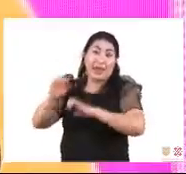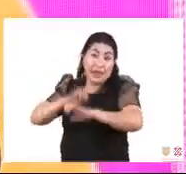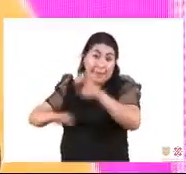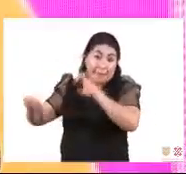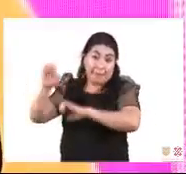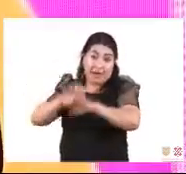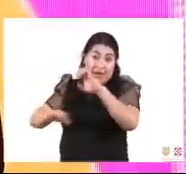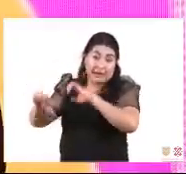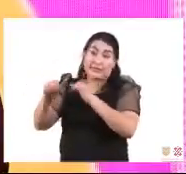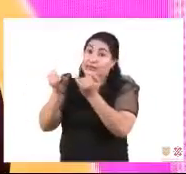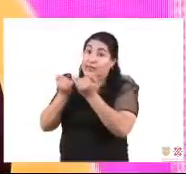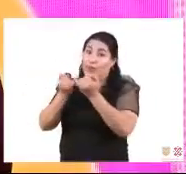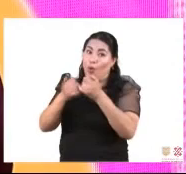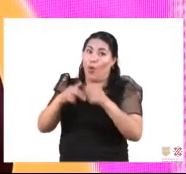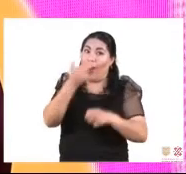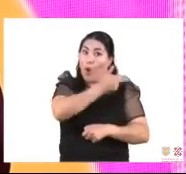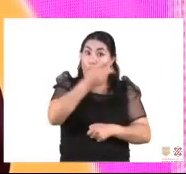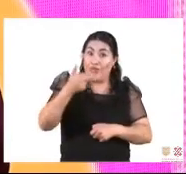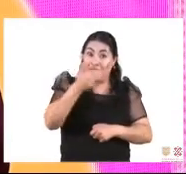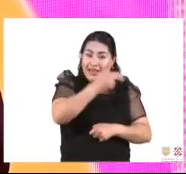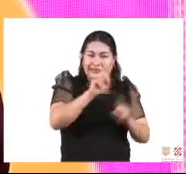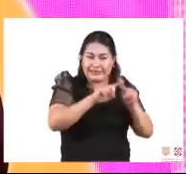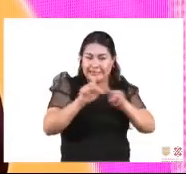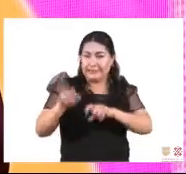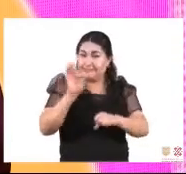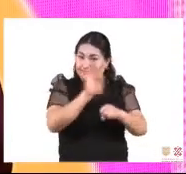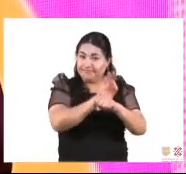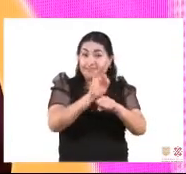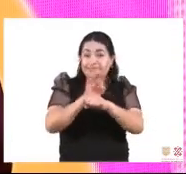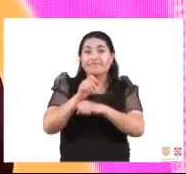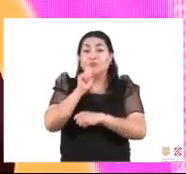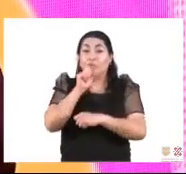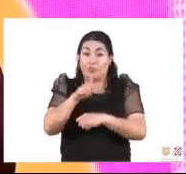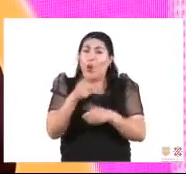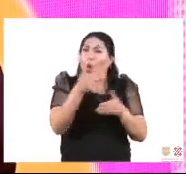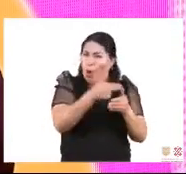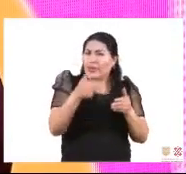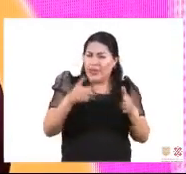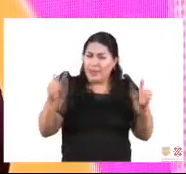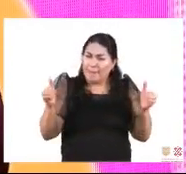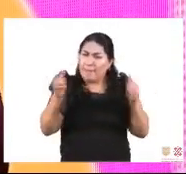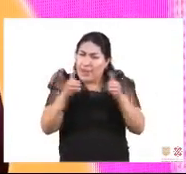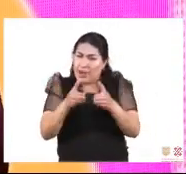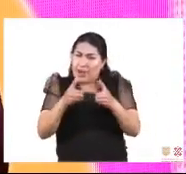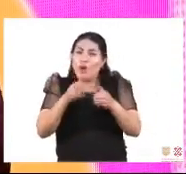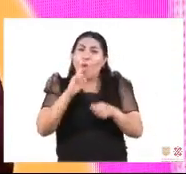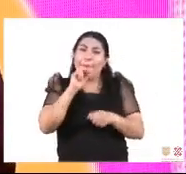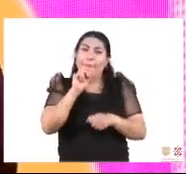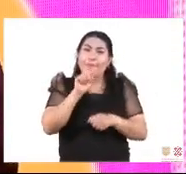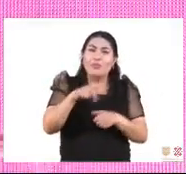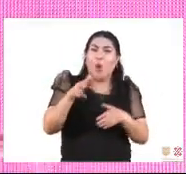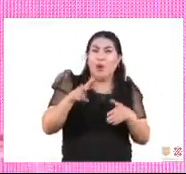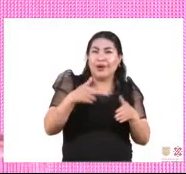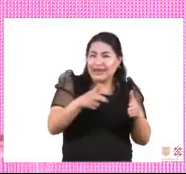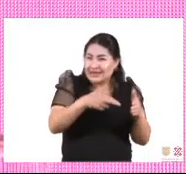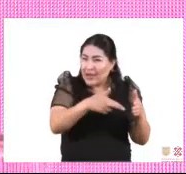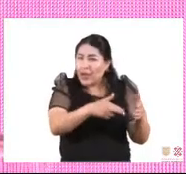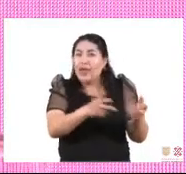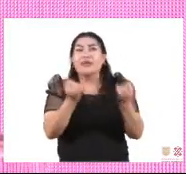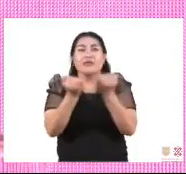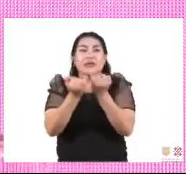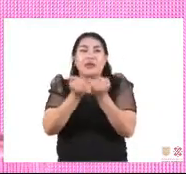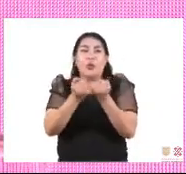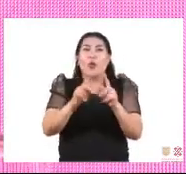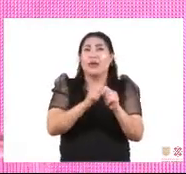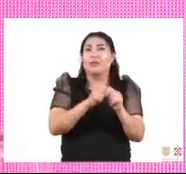las grandes cadenas hoteleras, también beneficia a pequeños hoteles, a restaurantes de todo tipo,